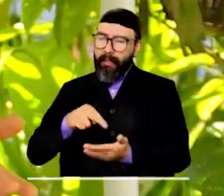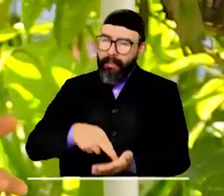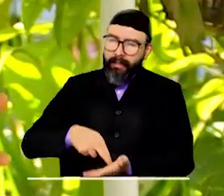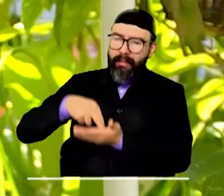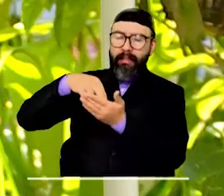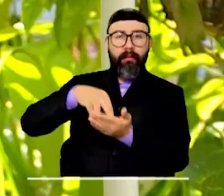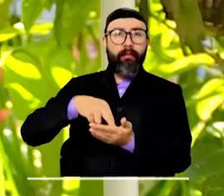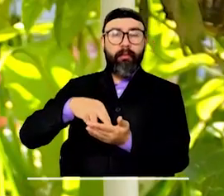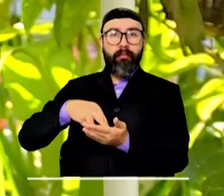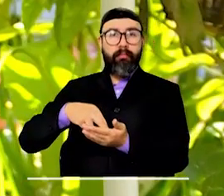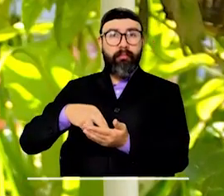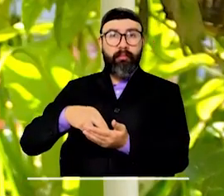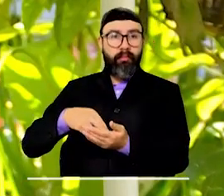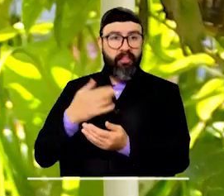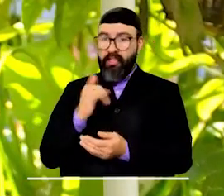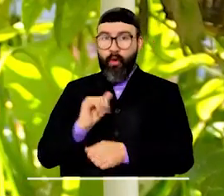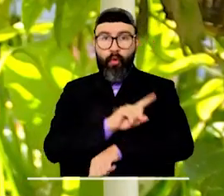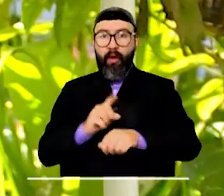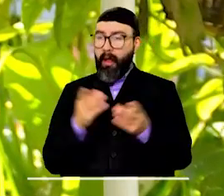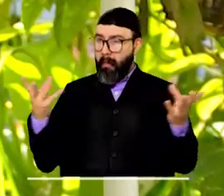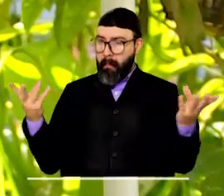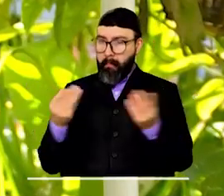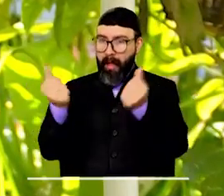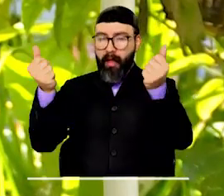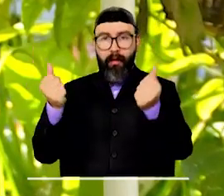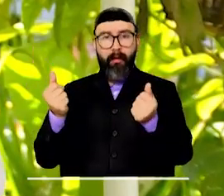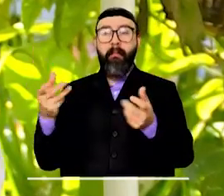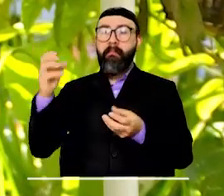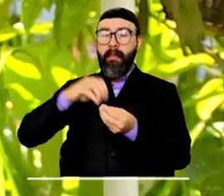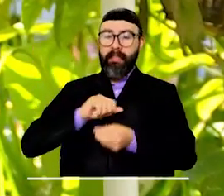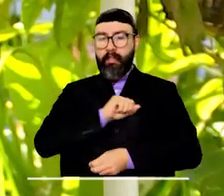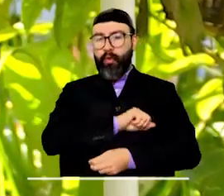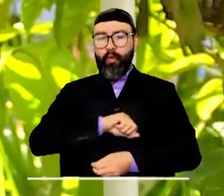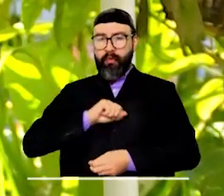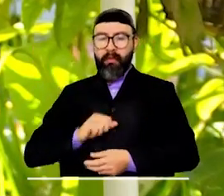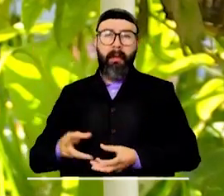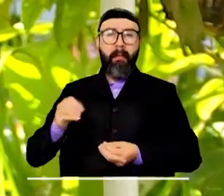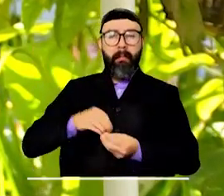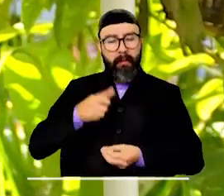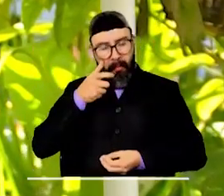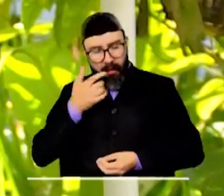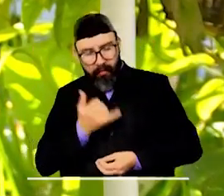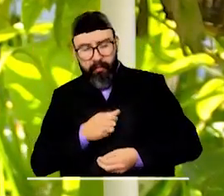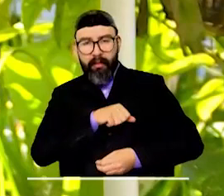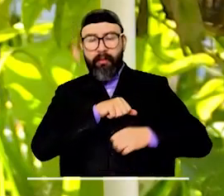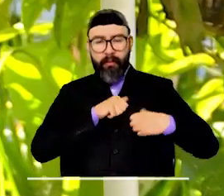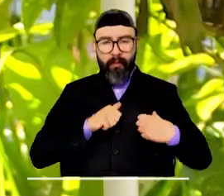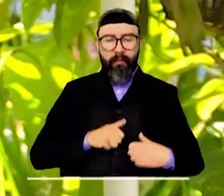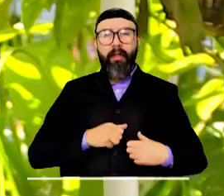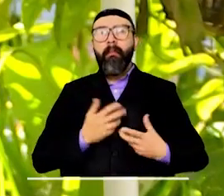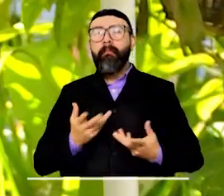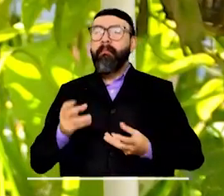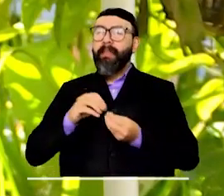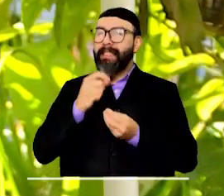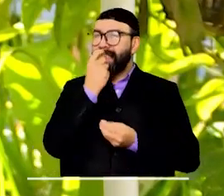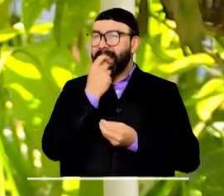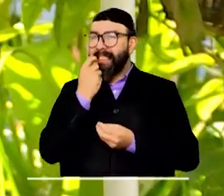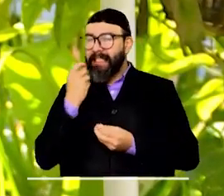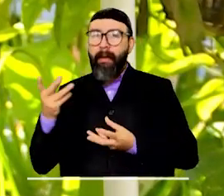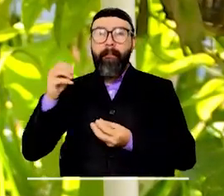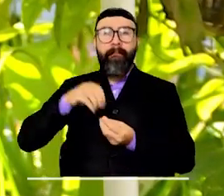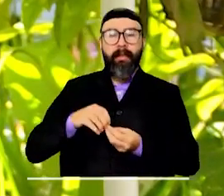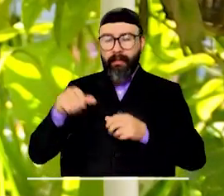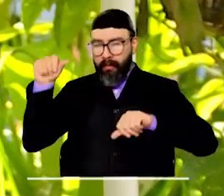se hace todo al mismo tiempo en una hora, más ecografías, más chequeo cardiológico, más odontología, más laboratorio clínico, más